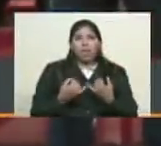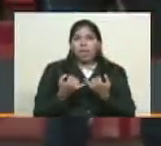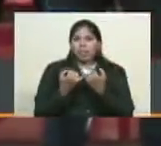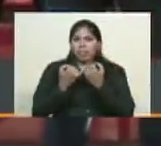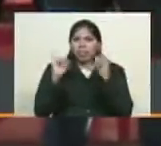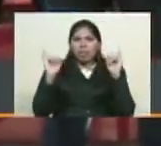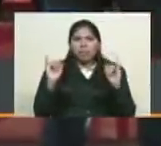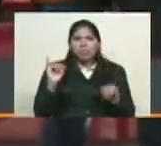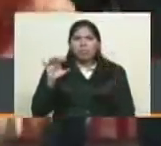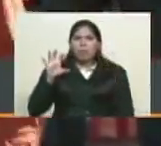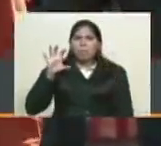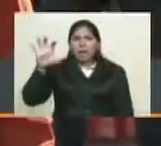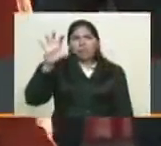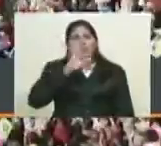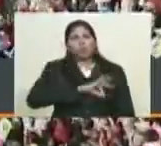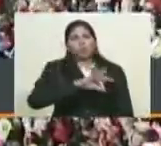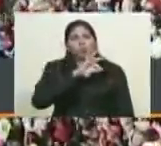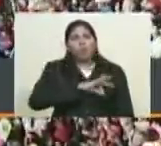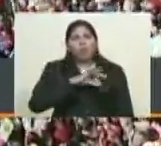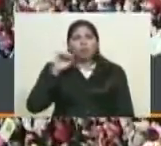¡Independencia y patria socialista!